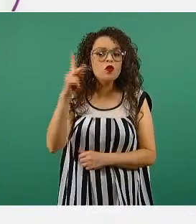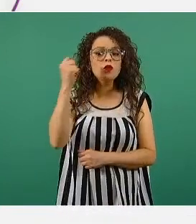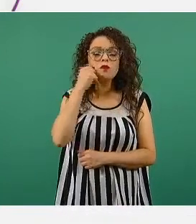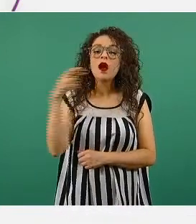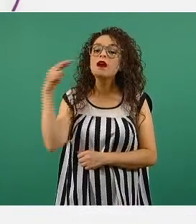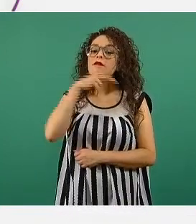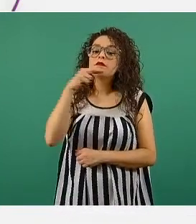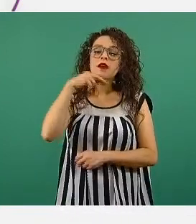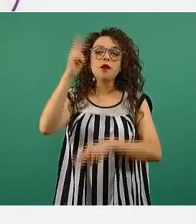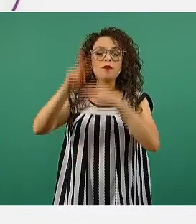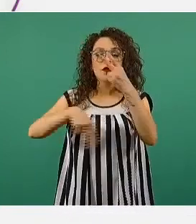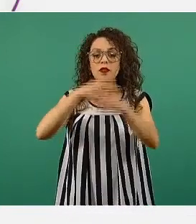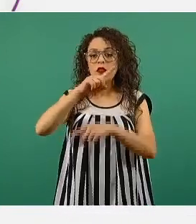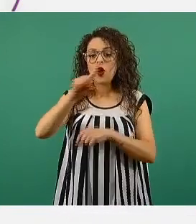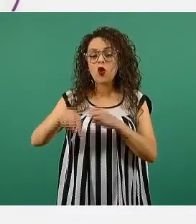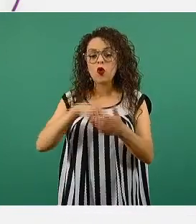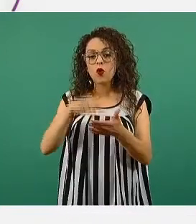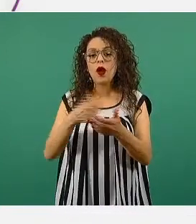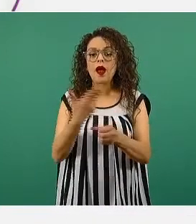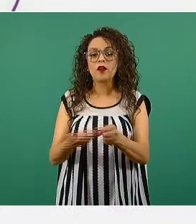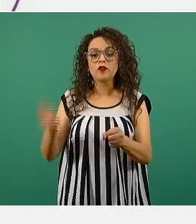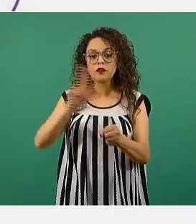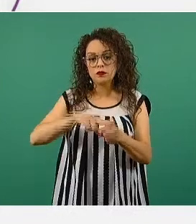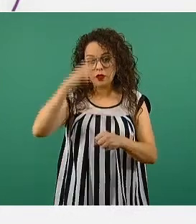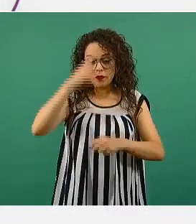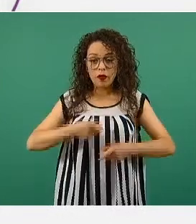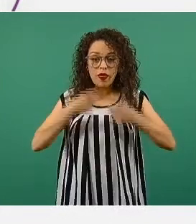hospitalario o un centro de salud donde la puedan atender.